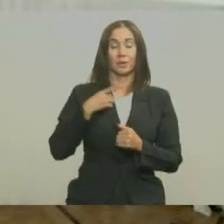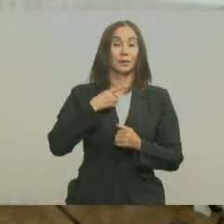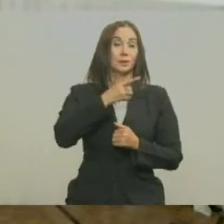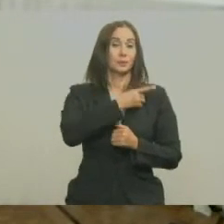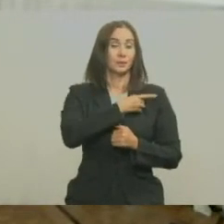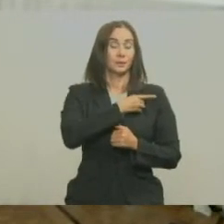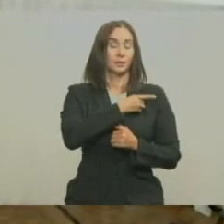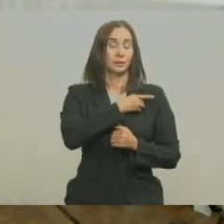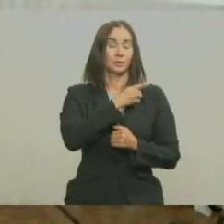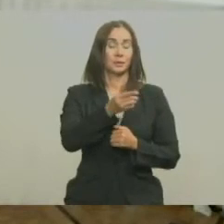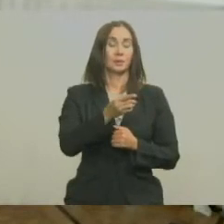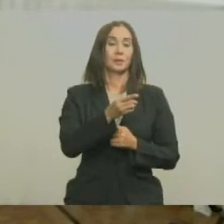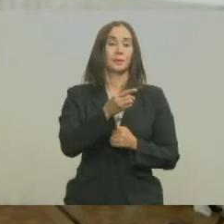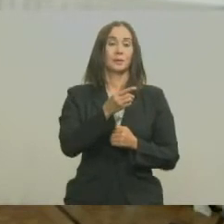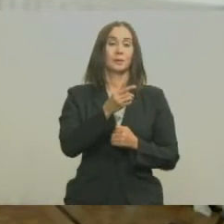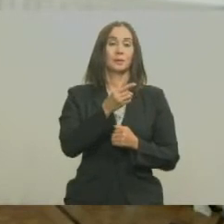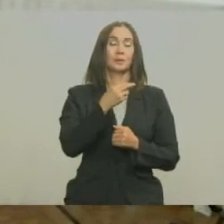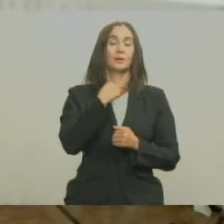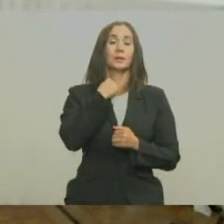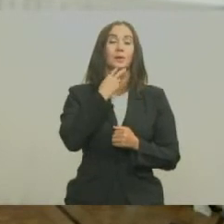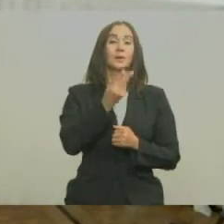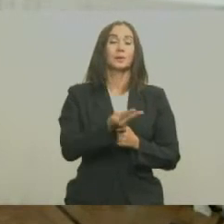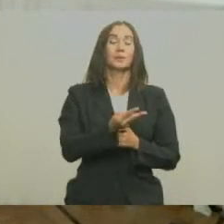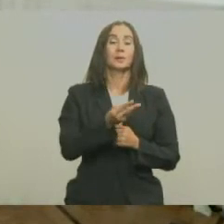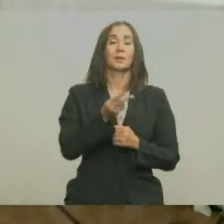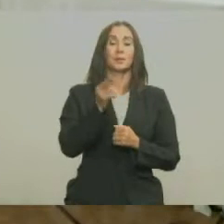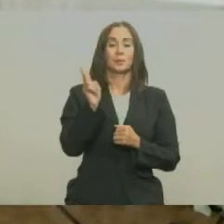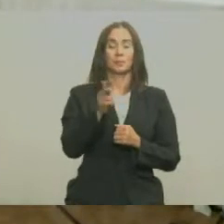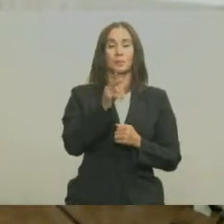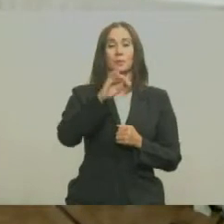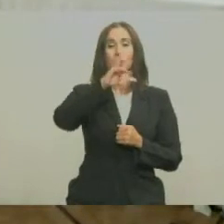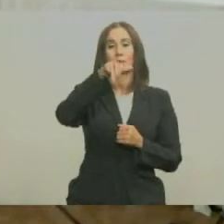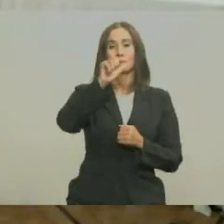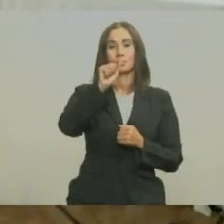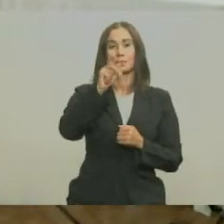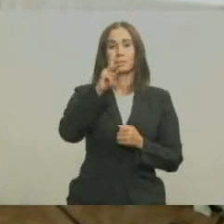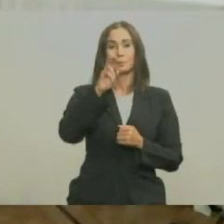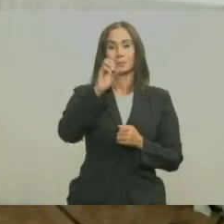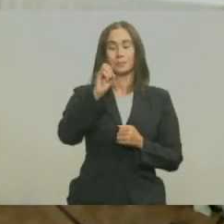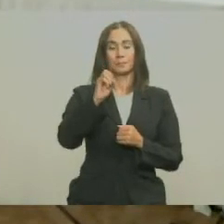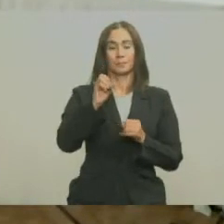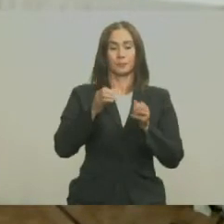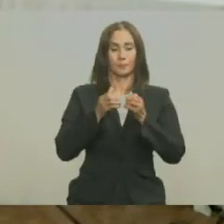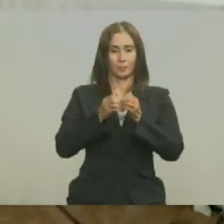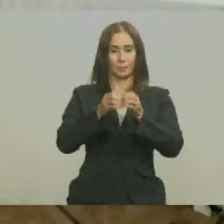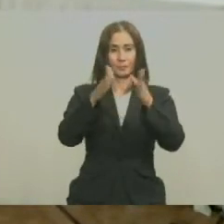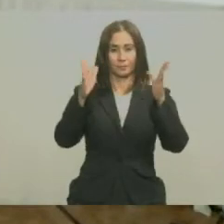Diputado Juan Dionisio Rodríguez Restituyo, vocero del bloque Juan Pablo Duarte y Frente Amplio.